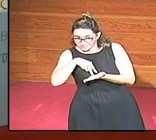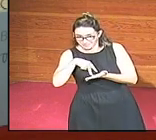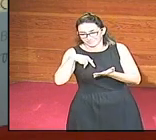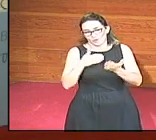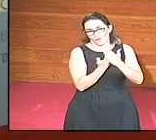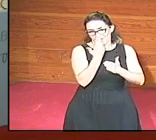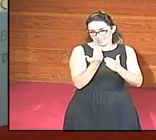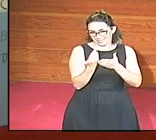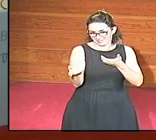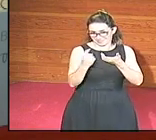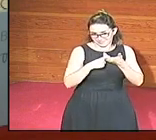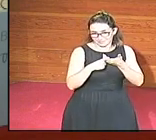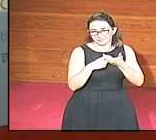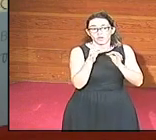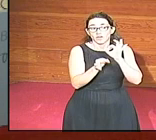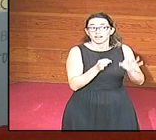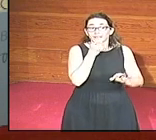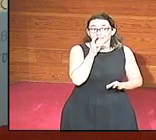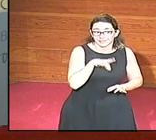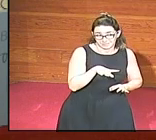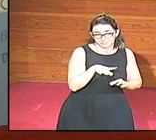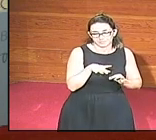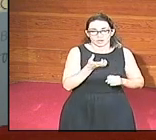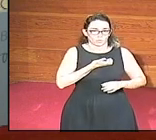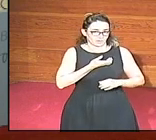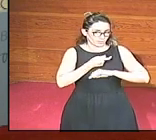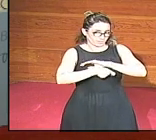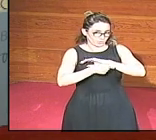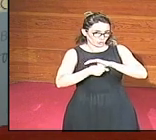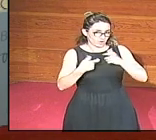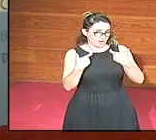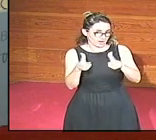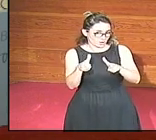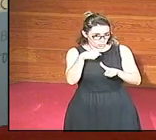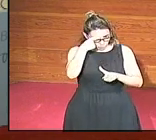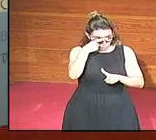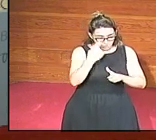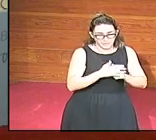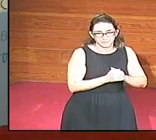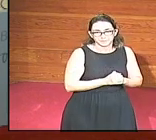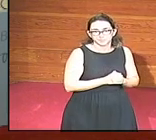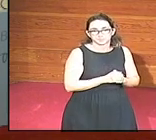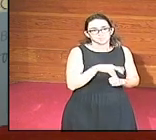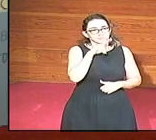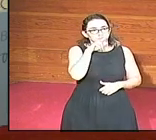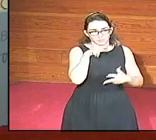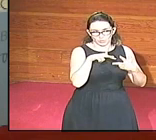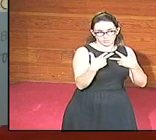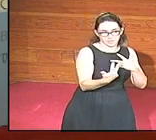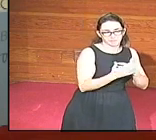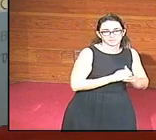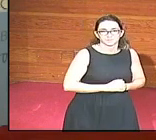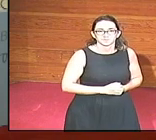Departamento de Cultura del Ayuntamiento de Vitoria-Gasteiz. Beno, gaurkoan, gerra